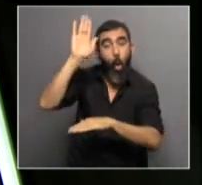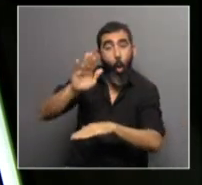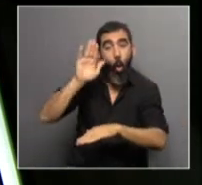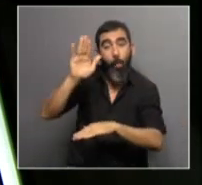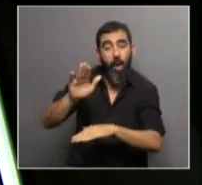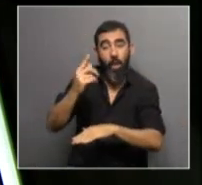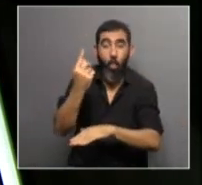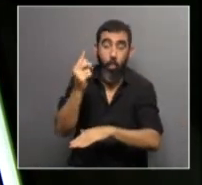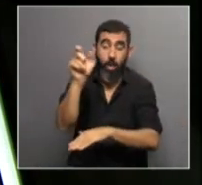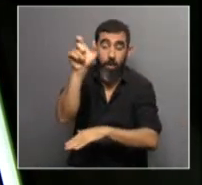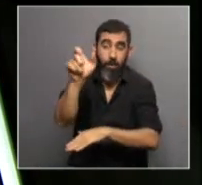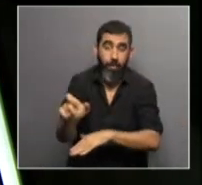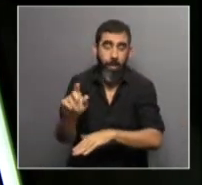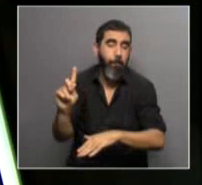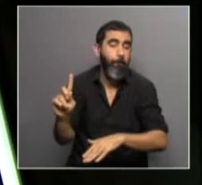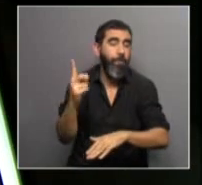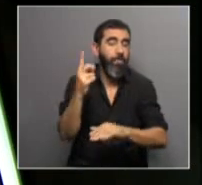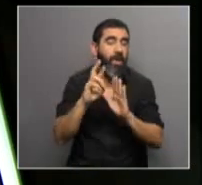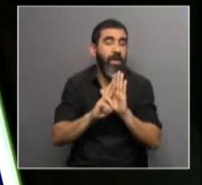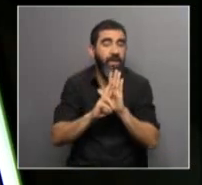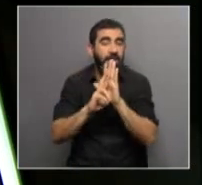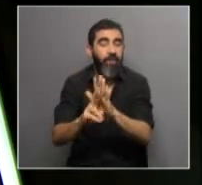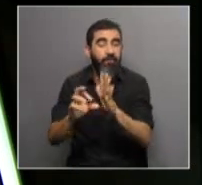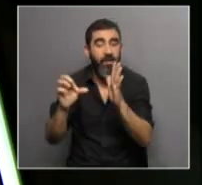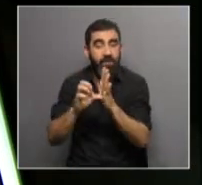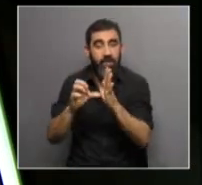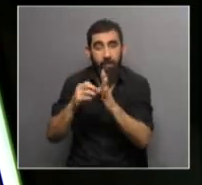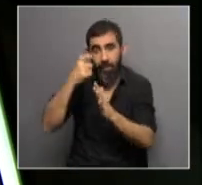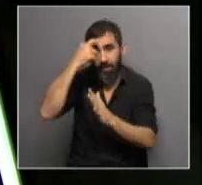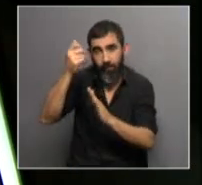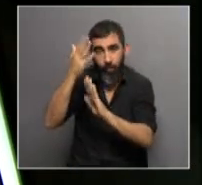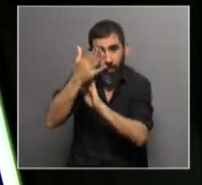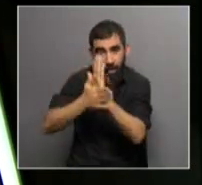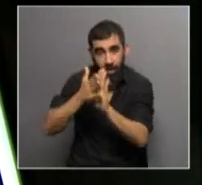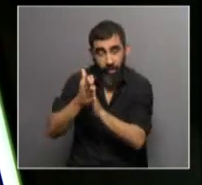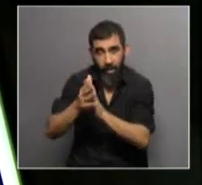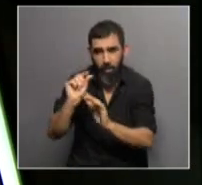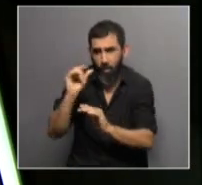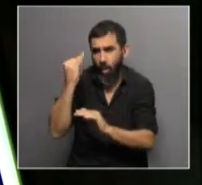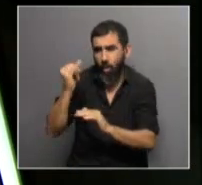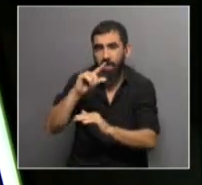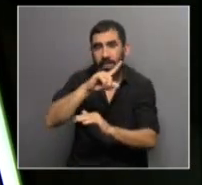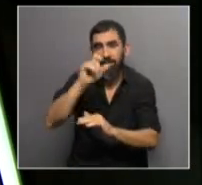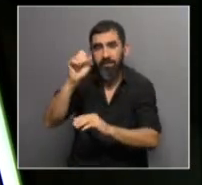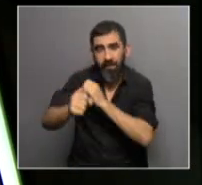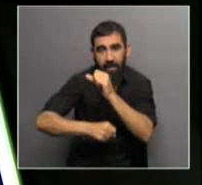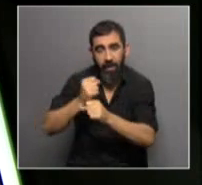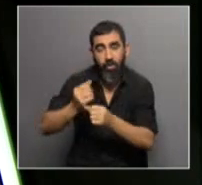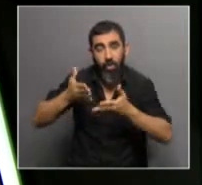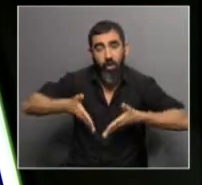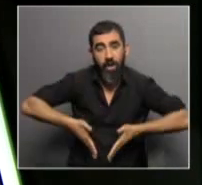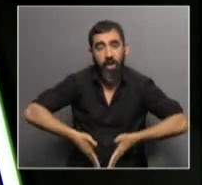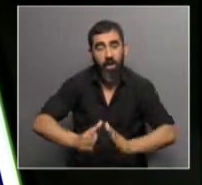a uno de los principales referentes del sistema científico nacional se cumplieron hace pocos días 100 años del nacimiento de